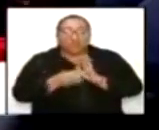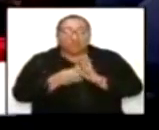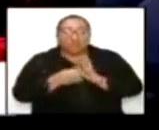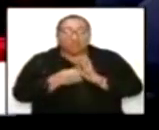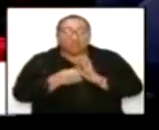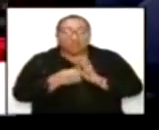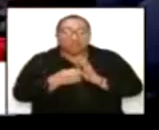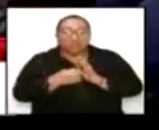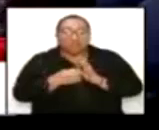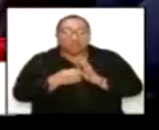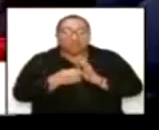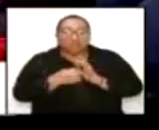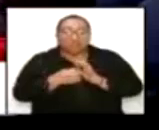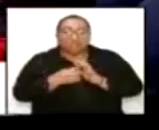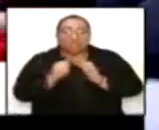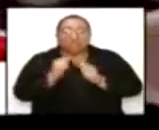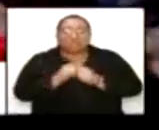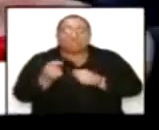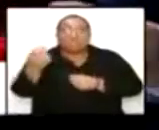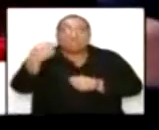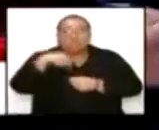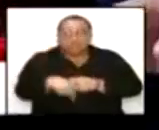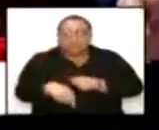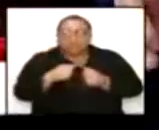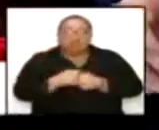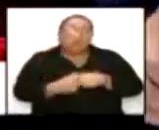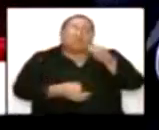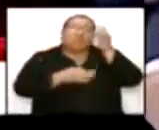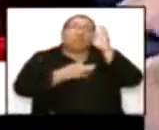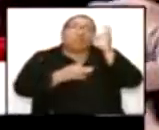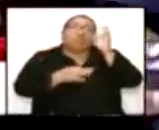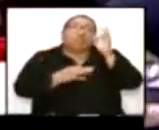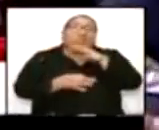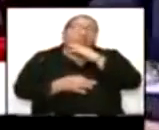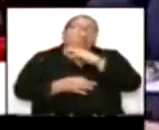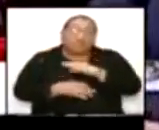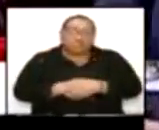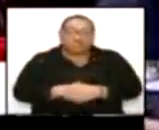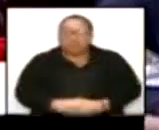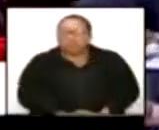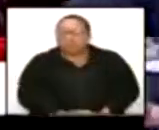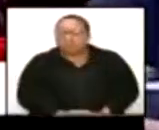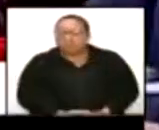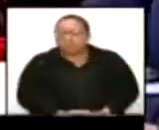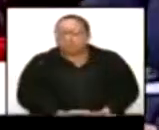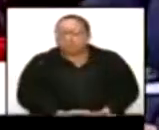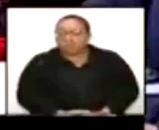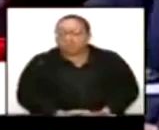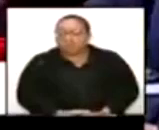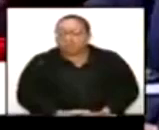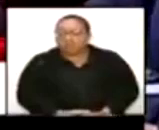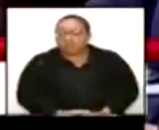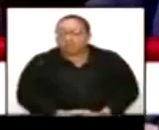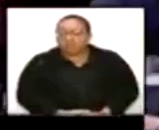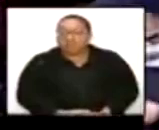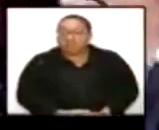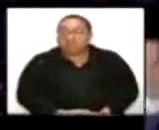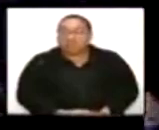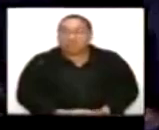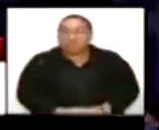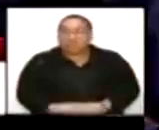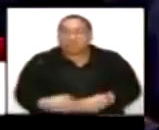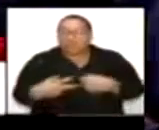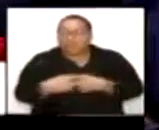algo, presidente? Cuando venimos acá con discursos... Congresista Rimborgo, una interrupción de la congresista Wilca. Adelante.